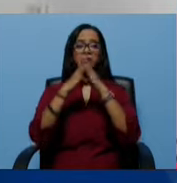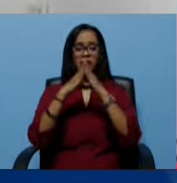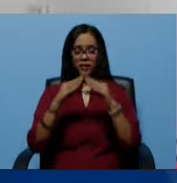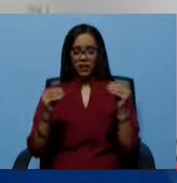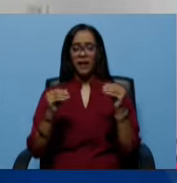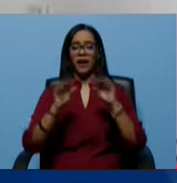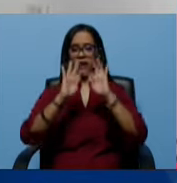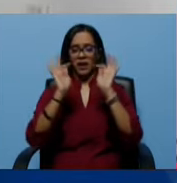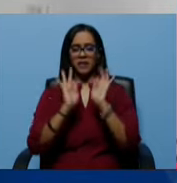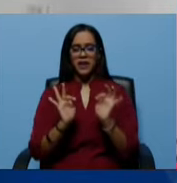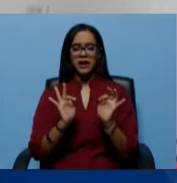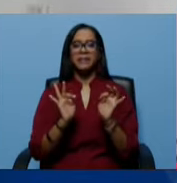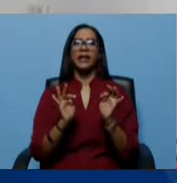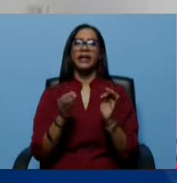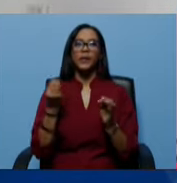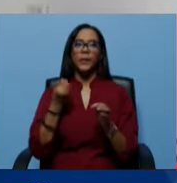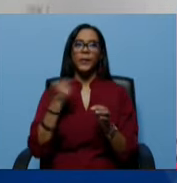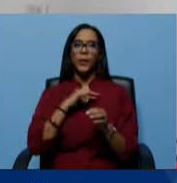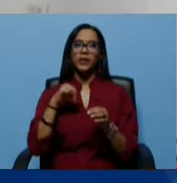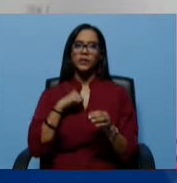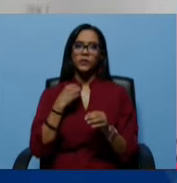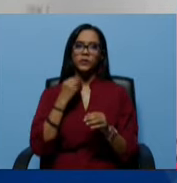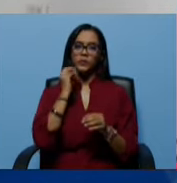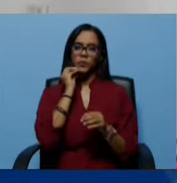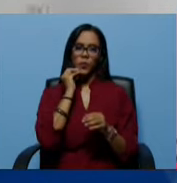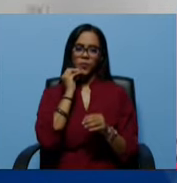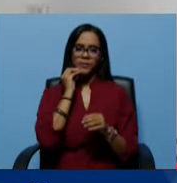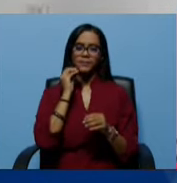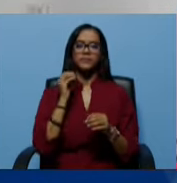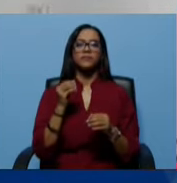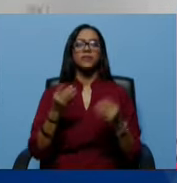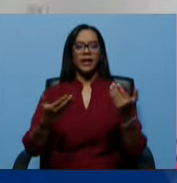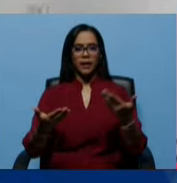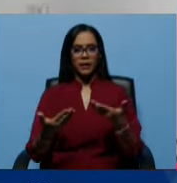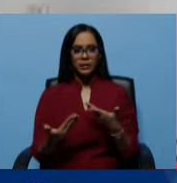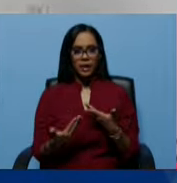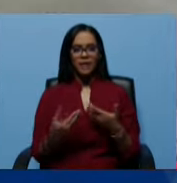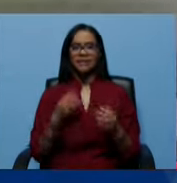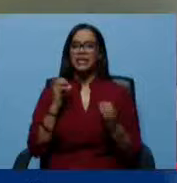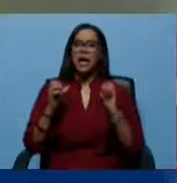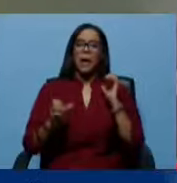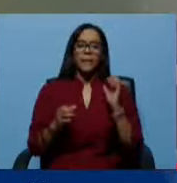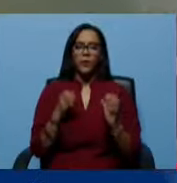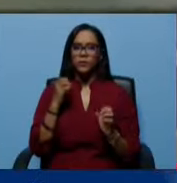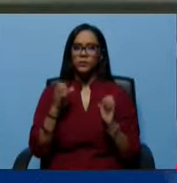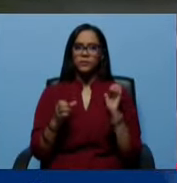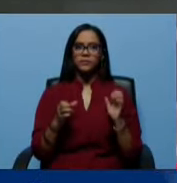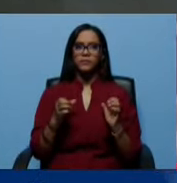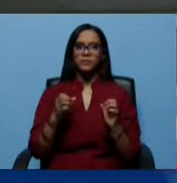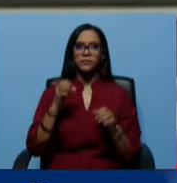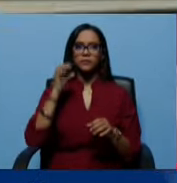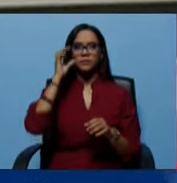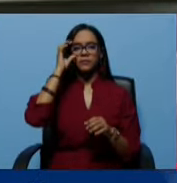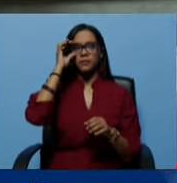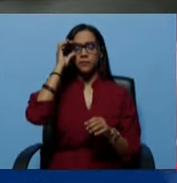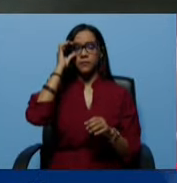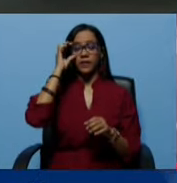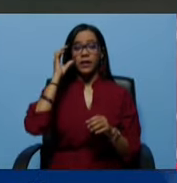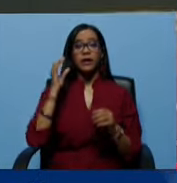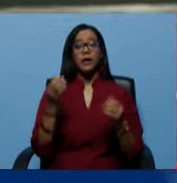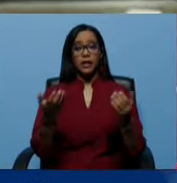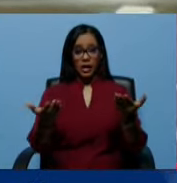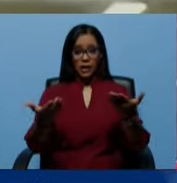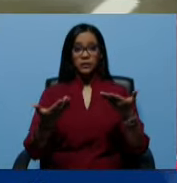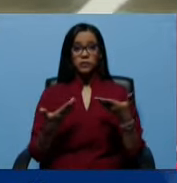manera en cómo nuestros muchachos reciben, se motivan y absorben